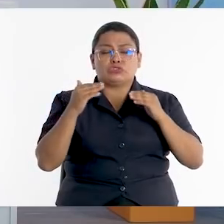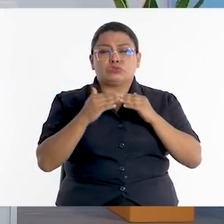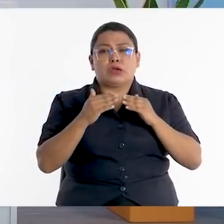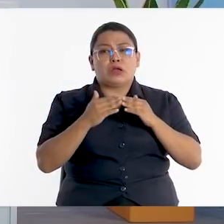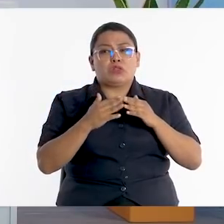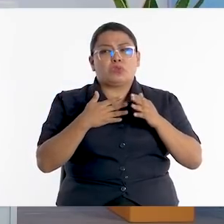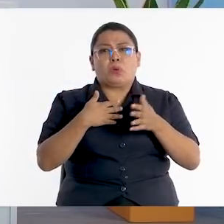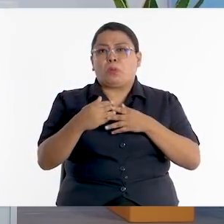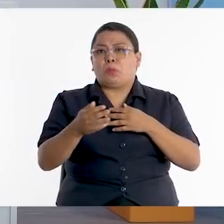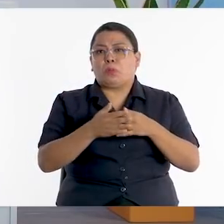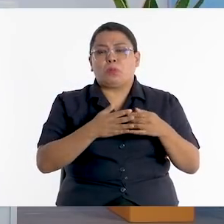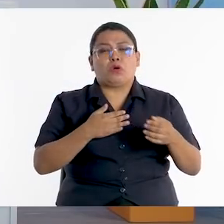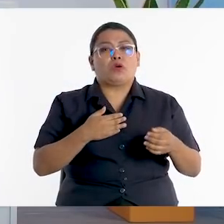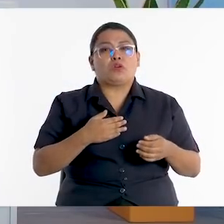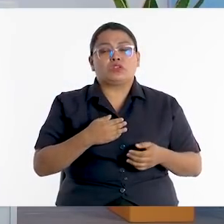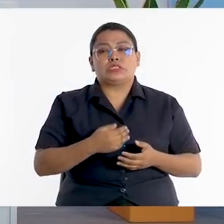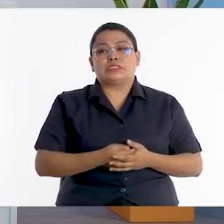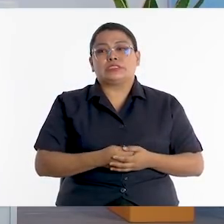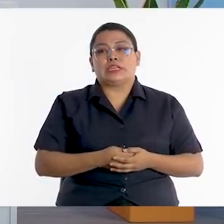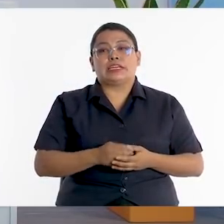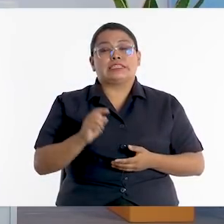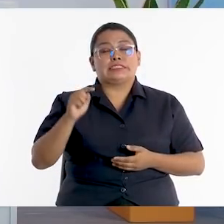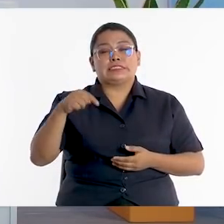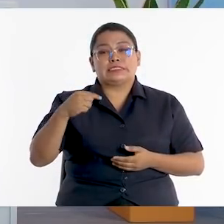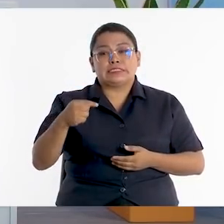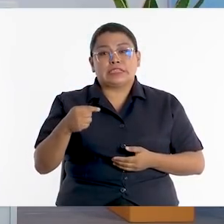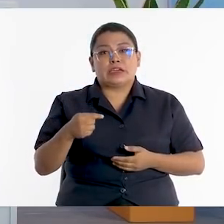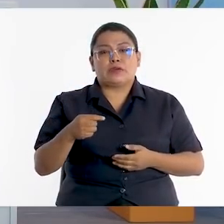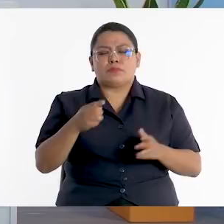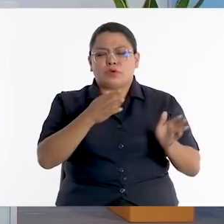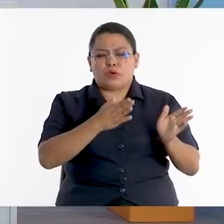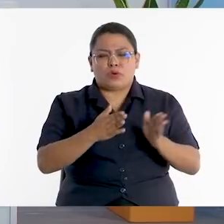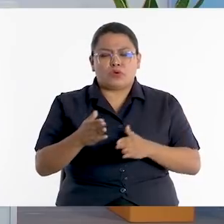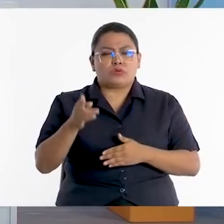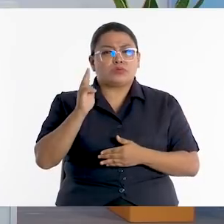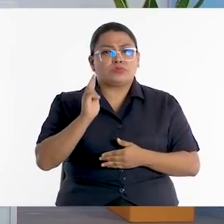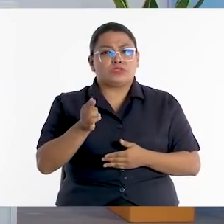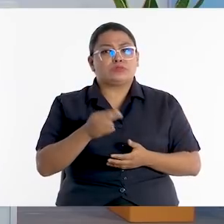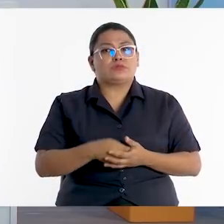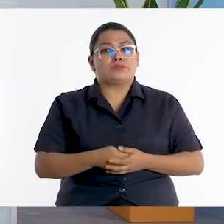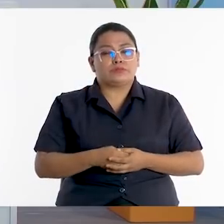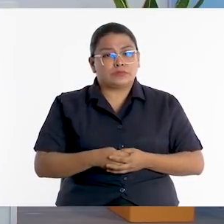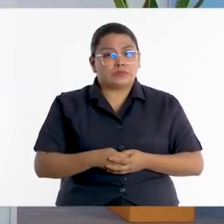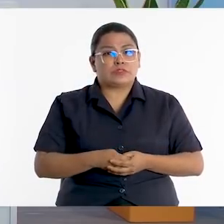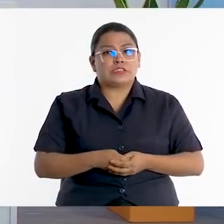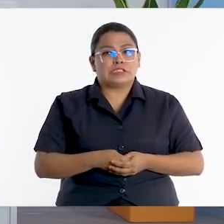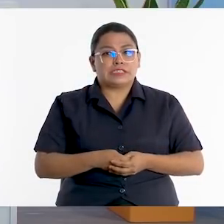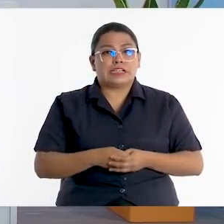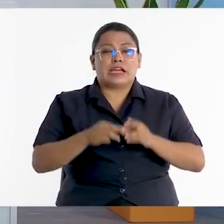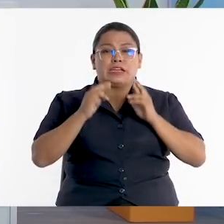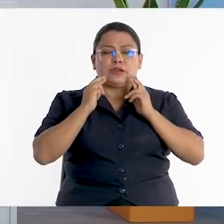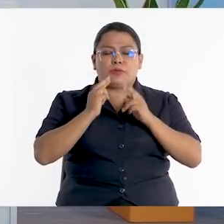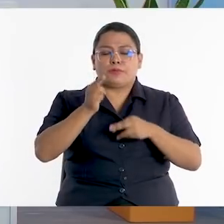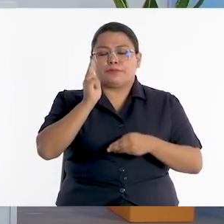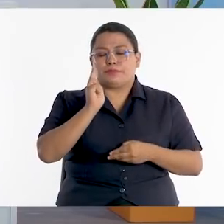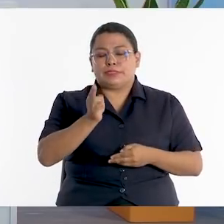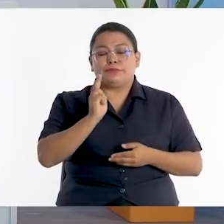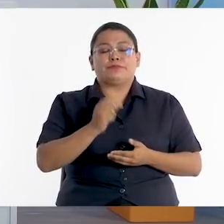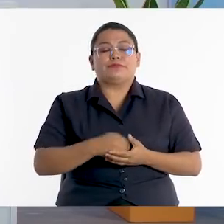sin importar las divisiones que tomamos, siempre y cuando sigamos el mismo orden, el cociente es el